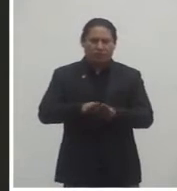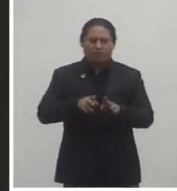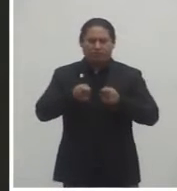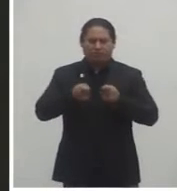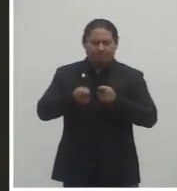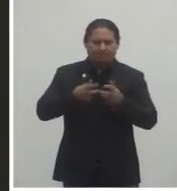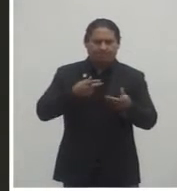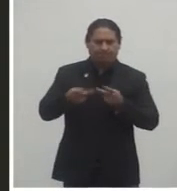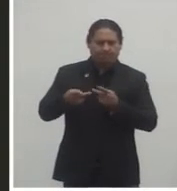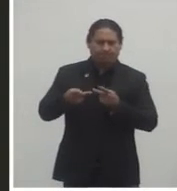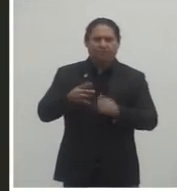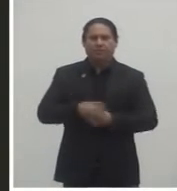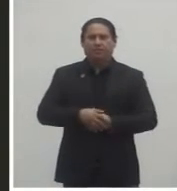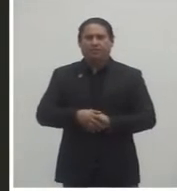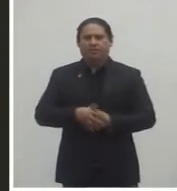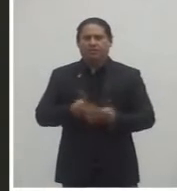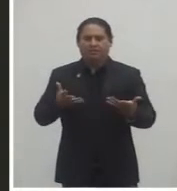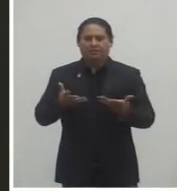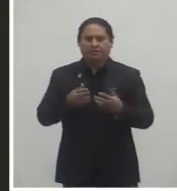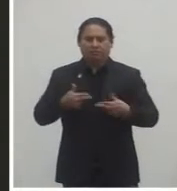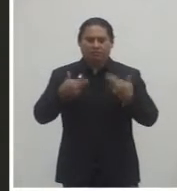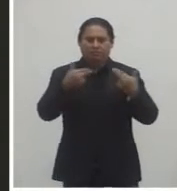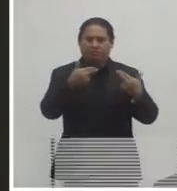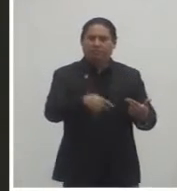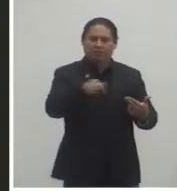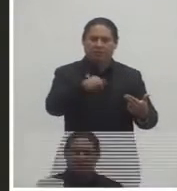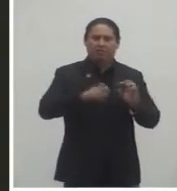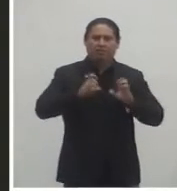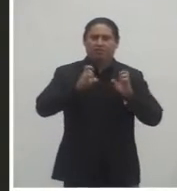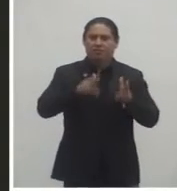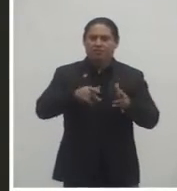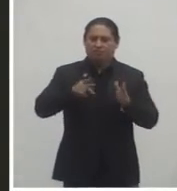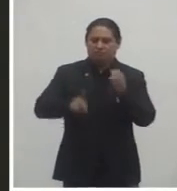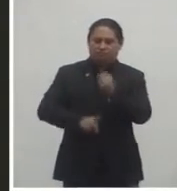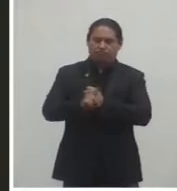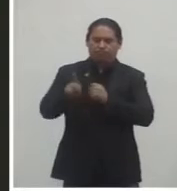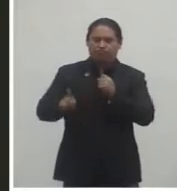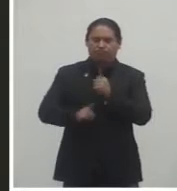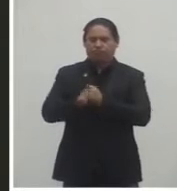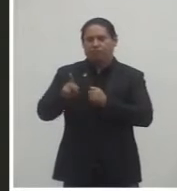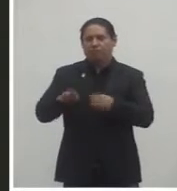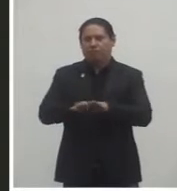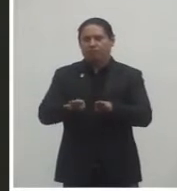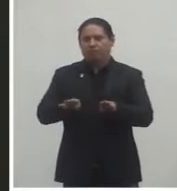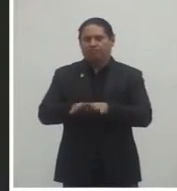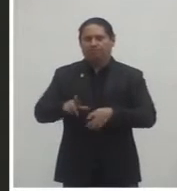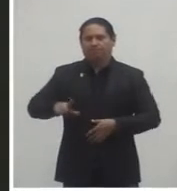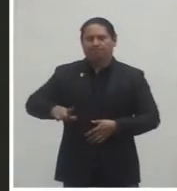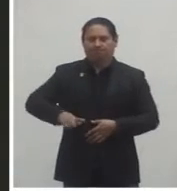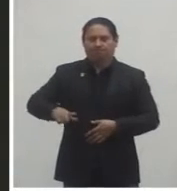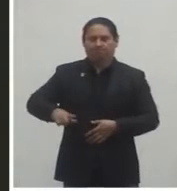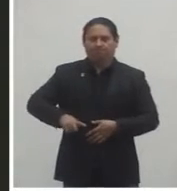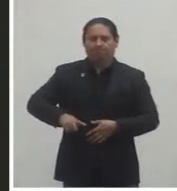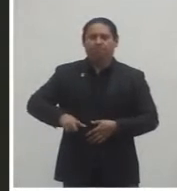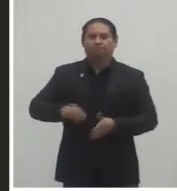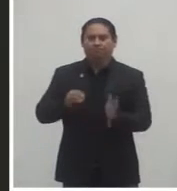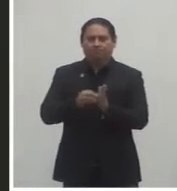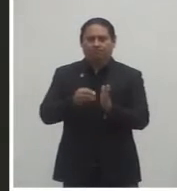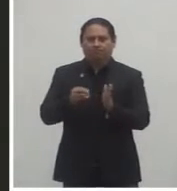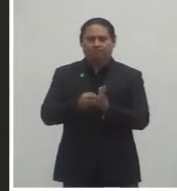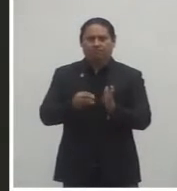legislativa hicieron que le heredaran a Chiapas un problema de gobernabilidad que hoy están